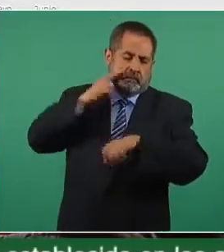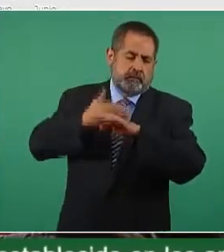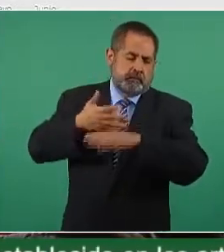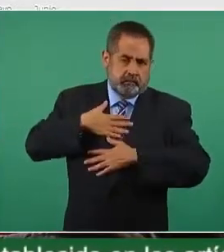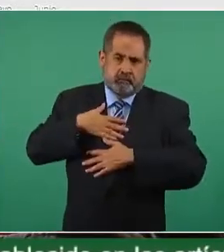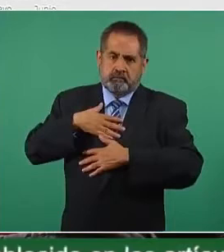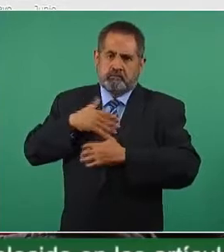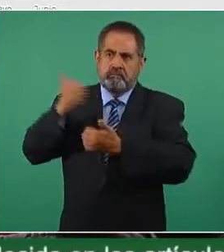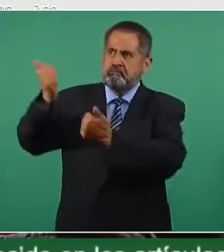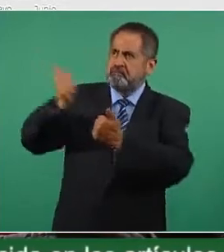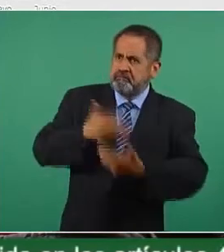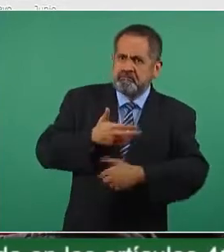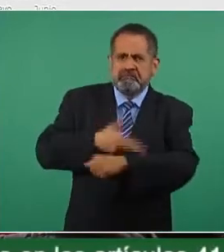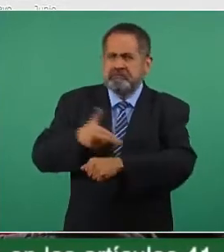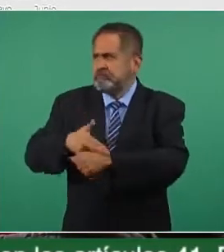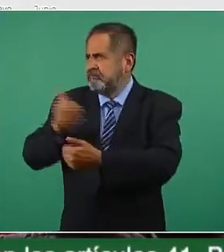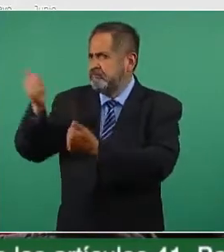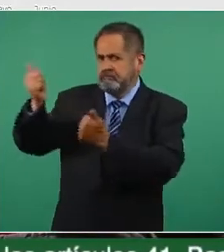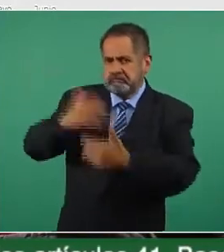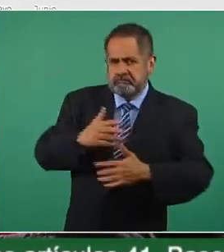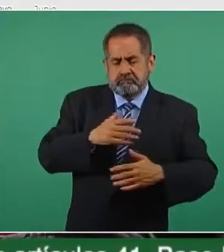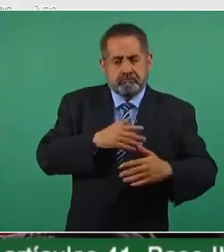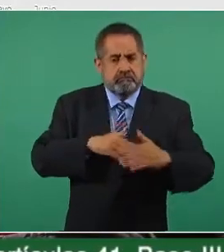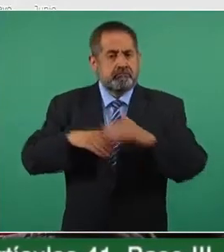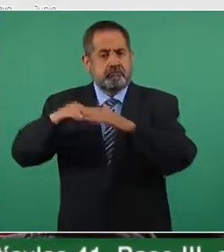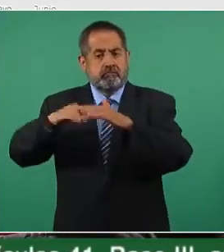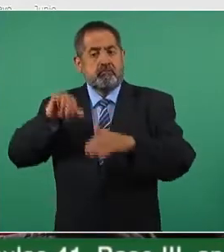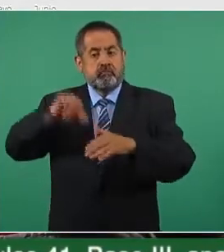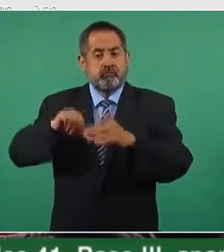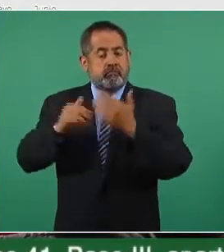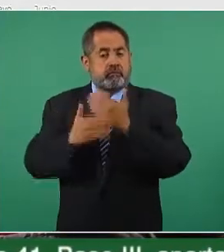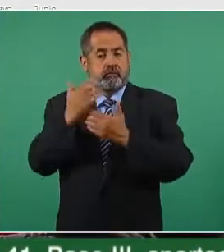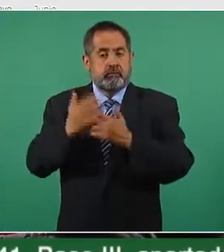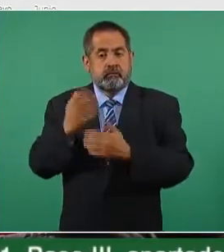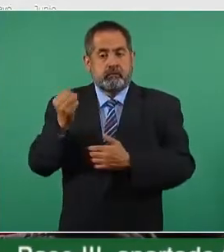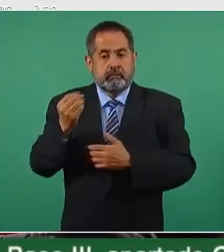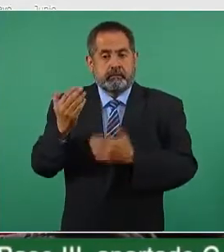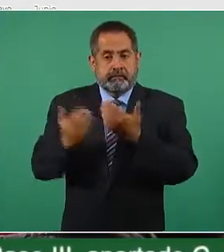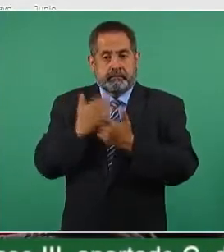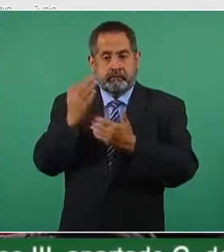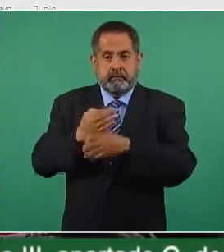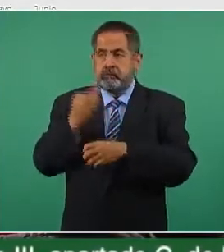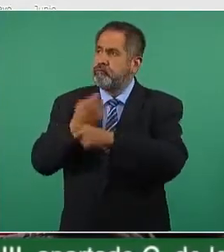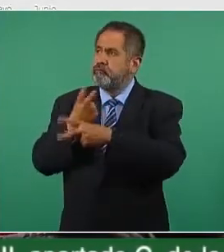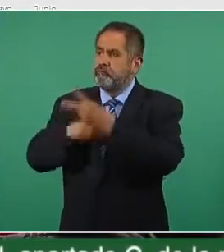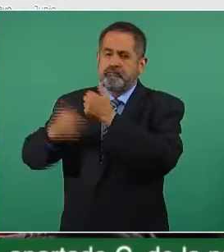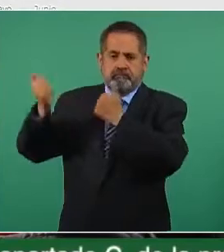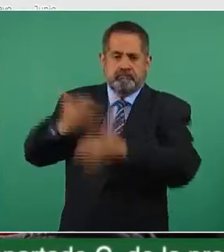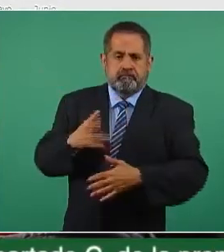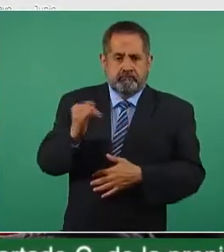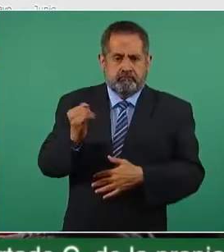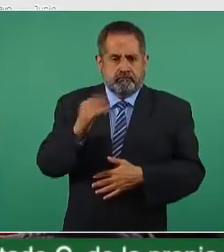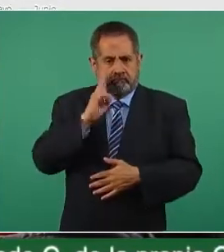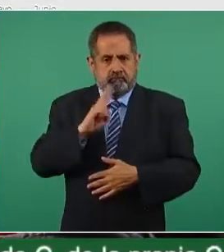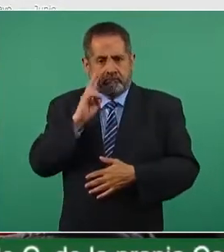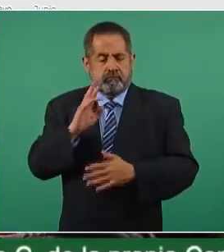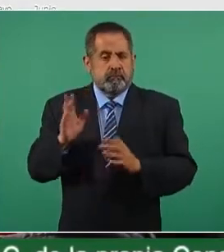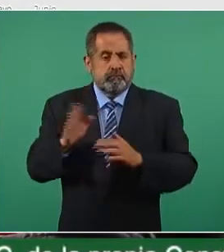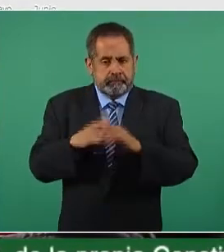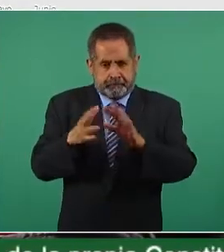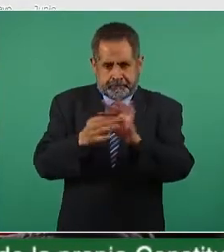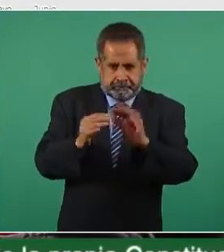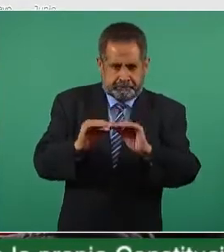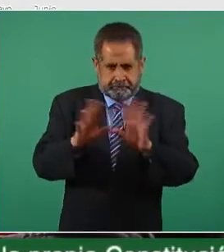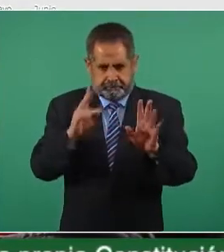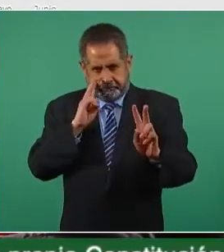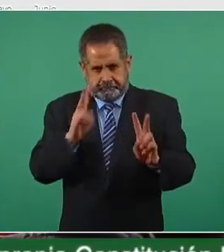y estamos en este punto, hoy a las 9 de la mañana, y este es el punto al que vamos a llegar en junio. Esto es importante porque así se nos